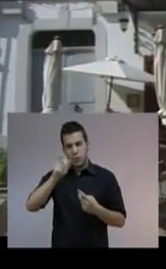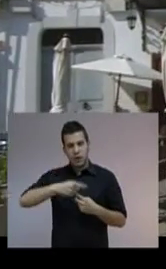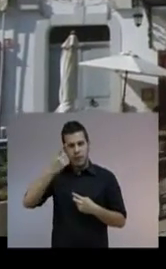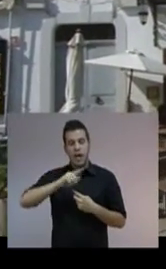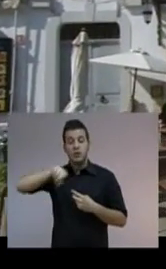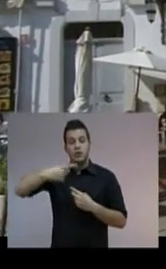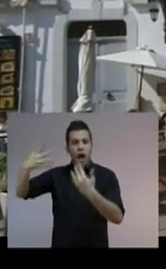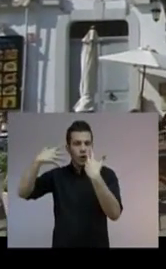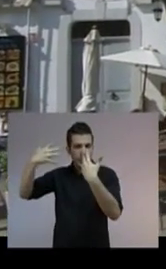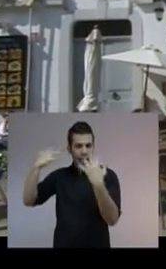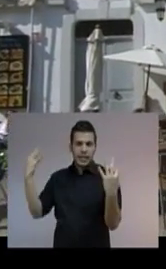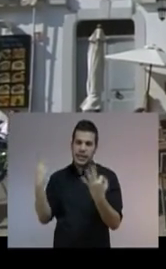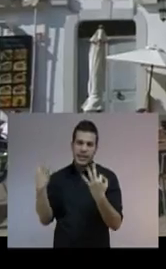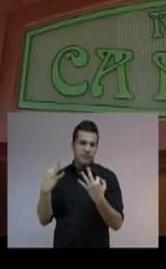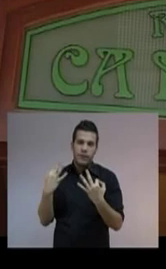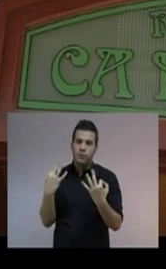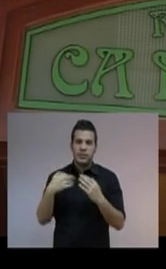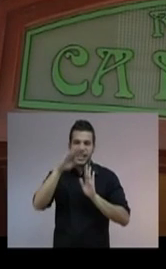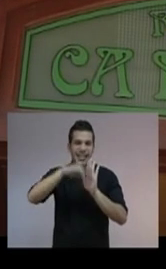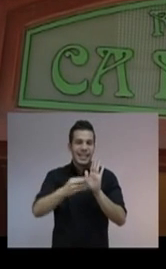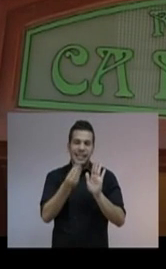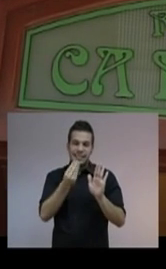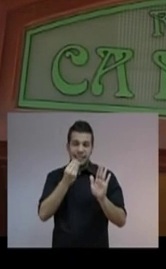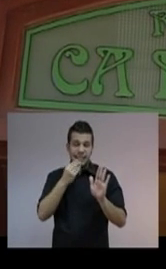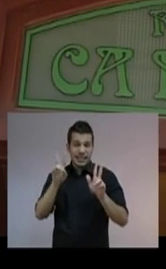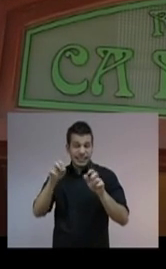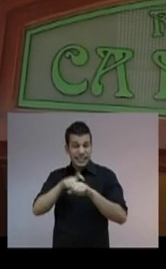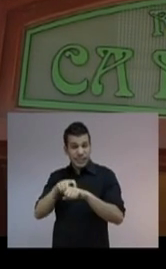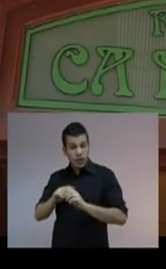que no dejemos de probar sus auténticas recetas ibicencas.